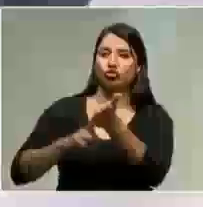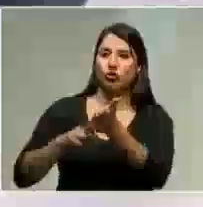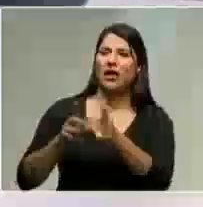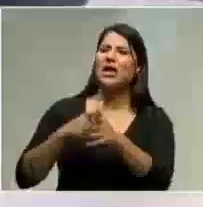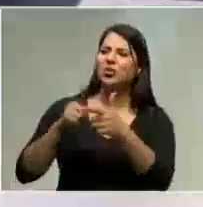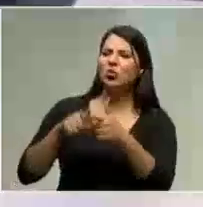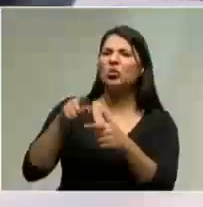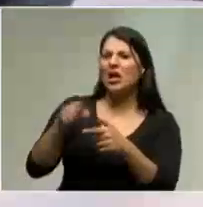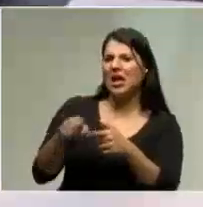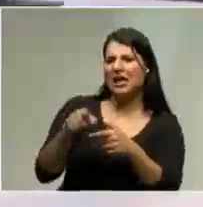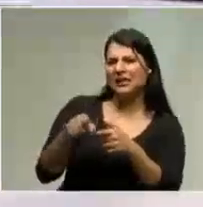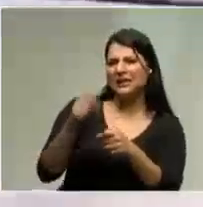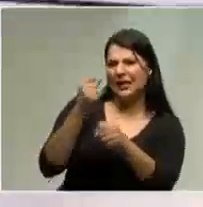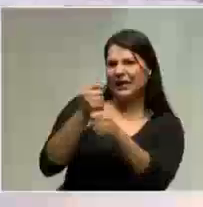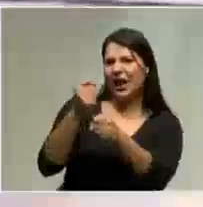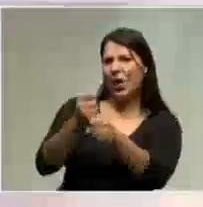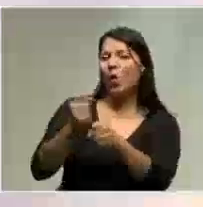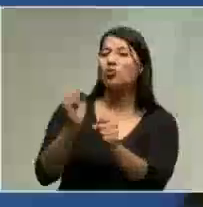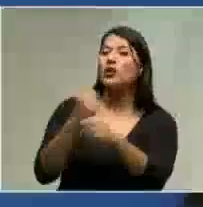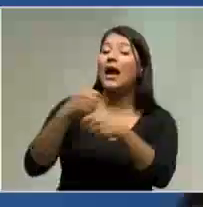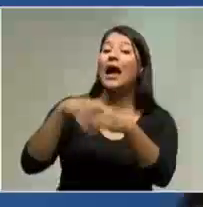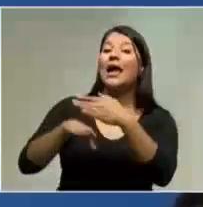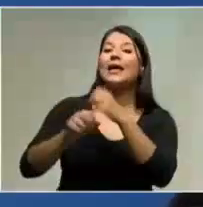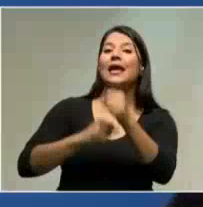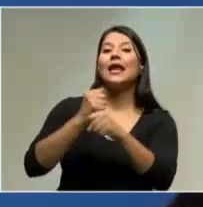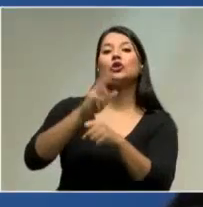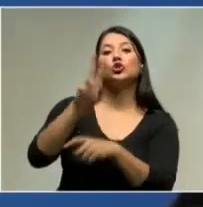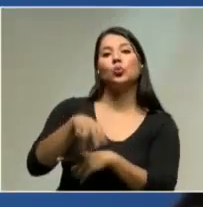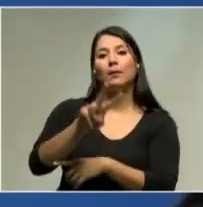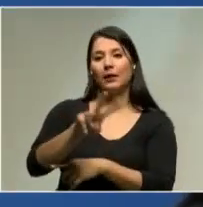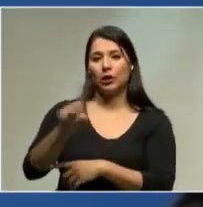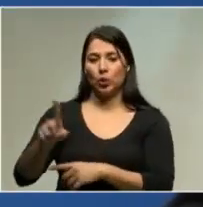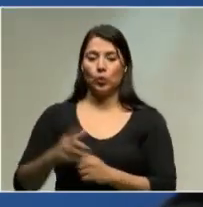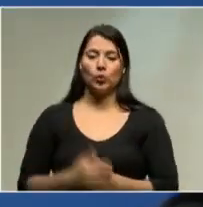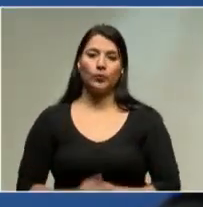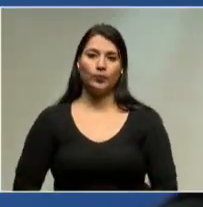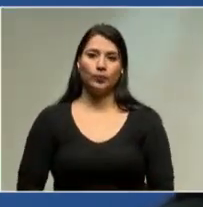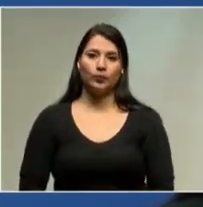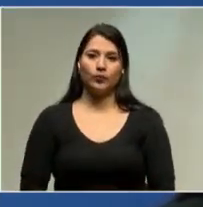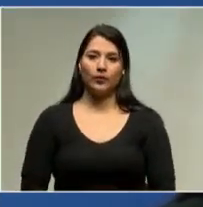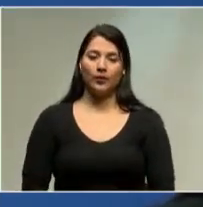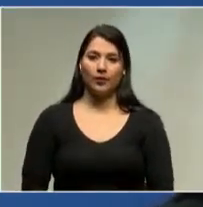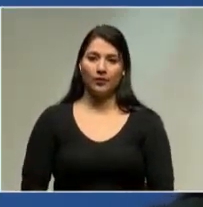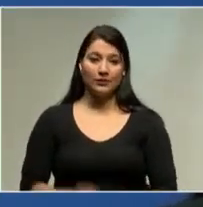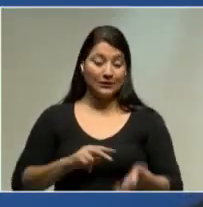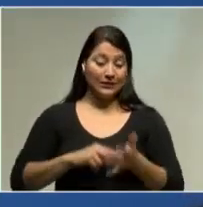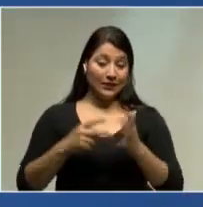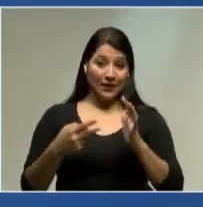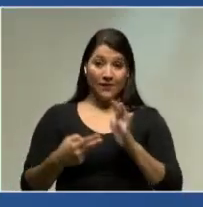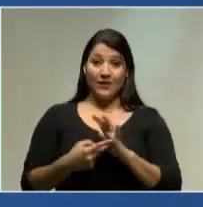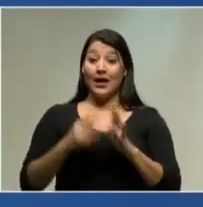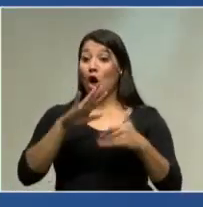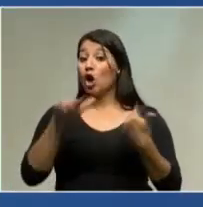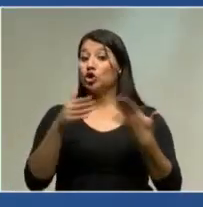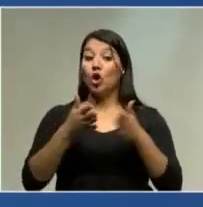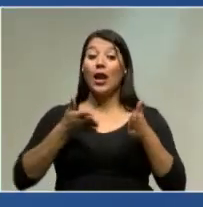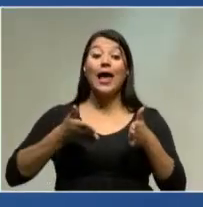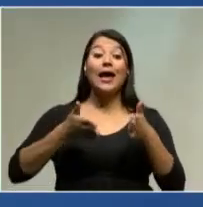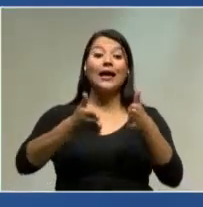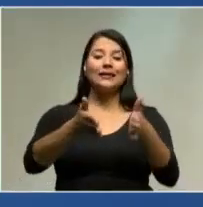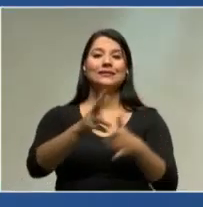obras se dé en el año 2021. O sea que todo lo que es